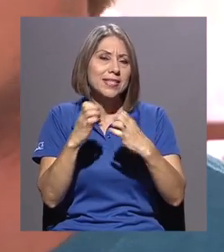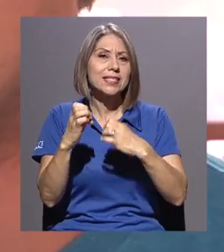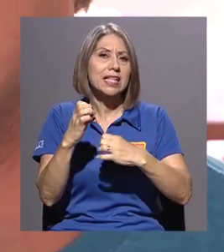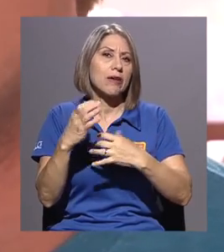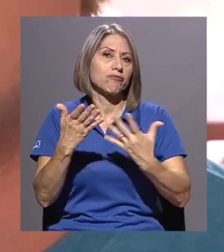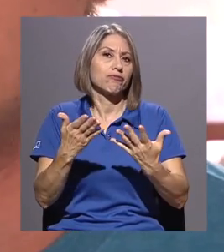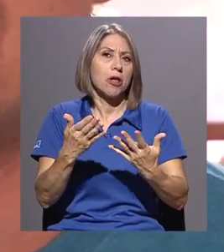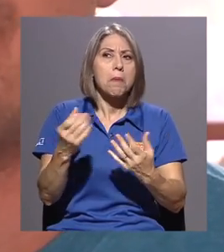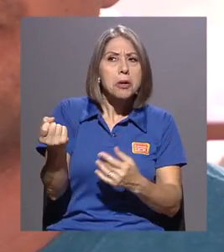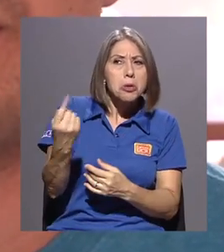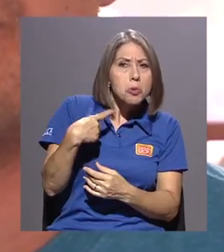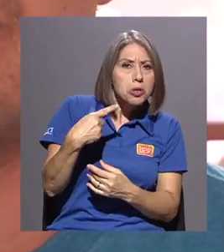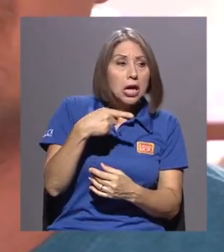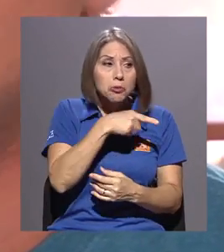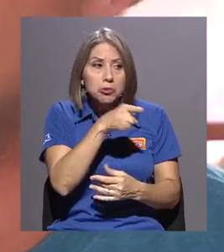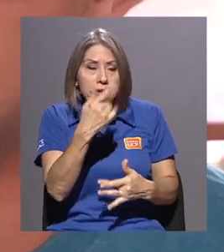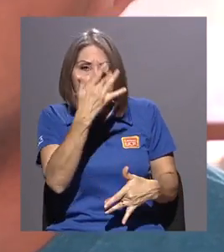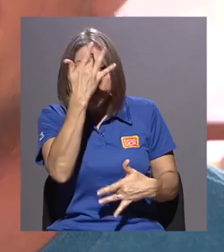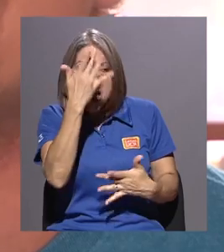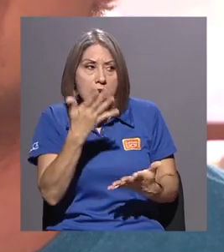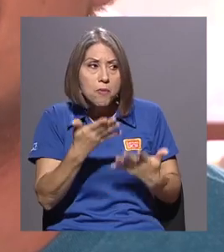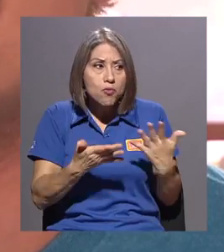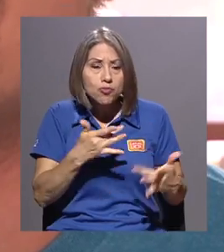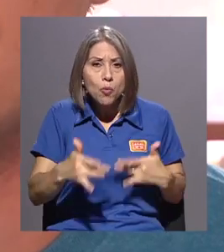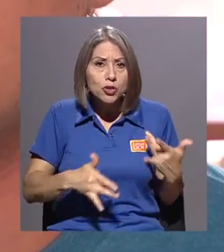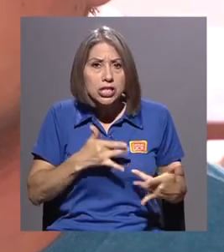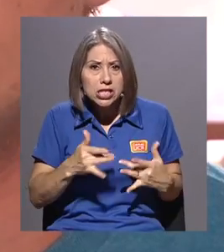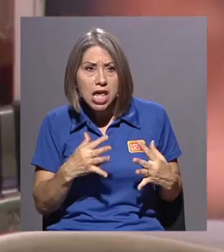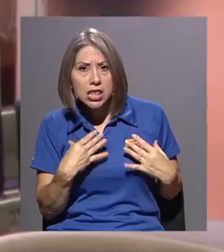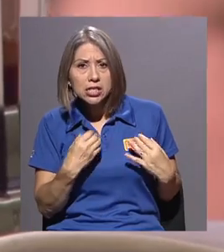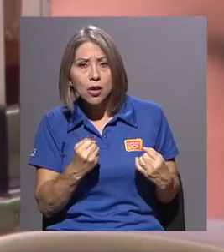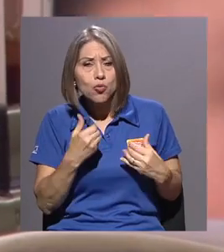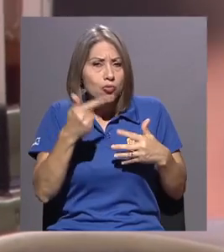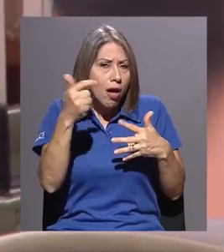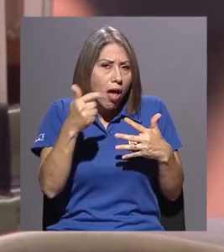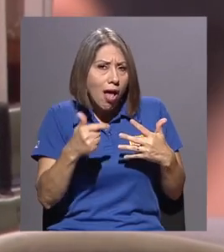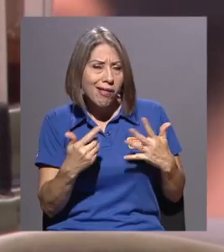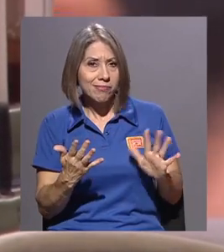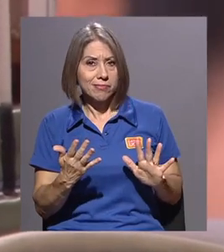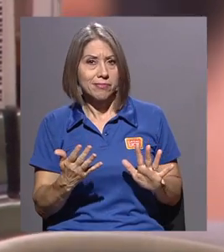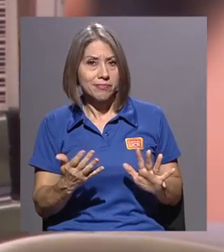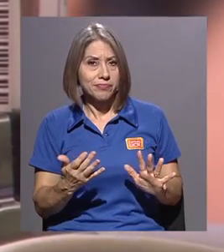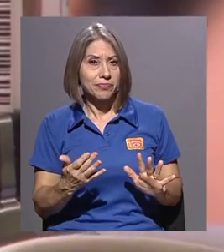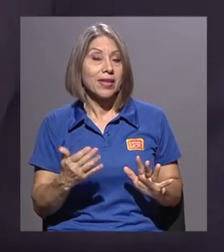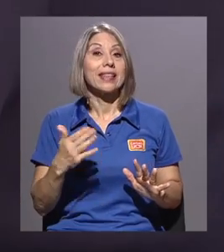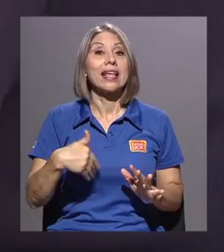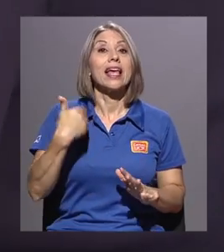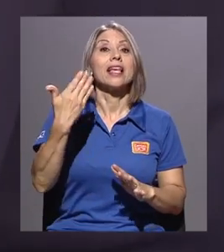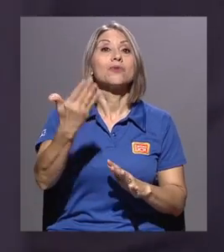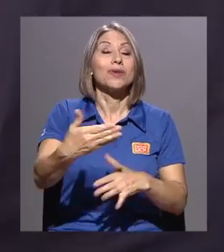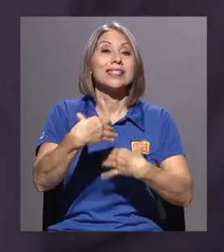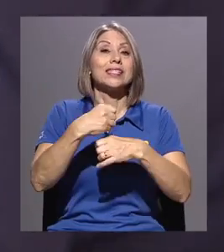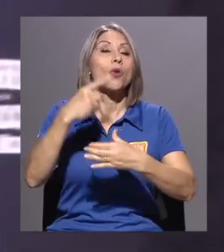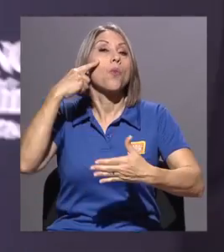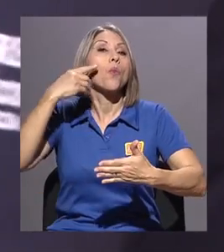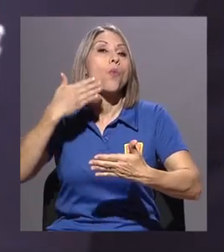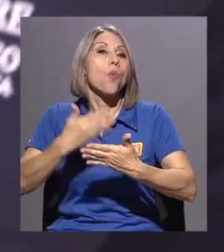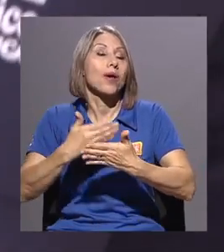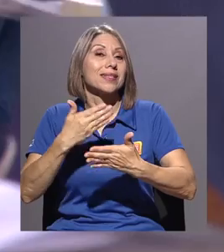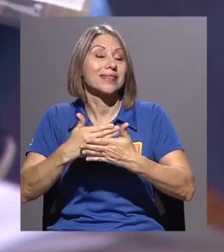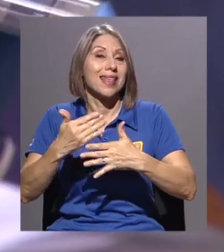igual si nos hemos enfermado últimamente, cómo nos sentimos de salud, todo eso. Luego nos tomaron una muestra de sangre de un